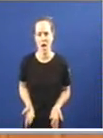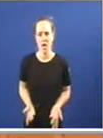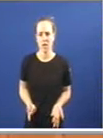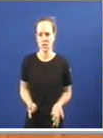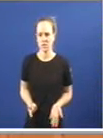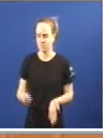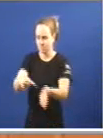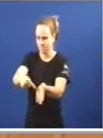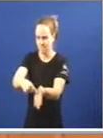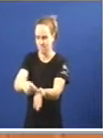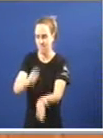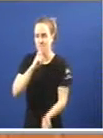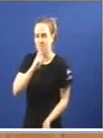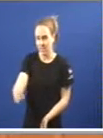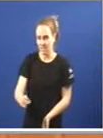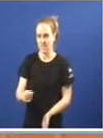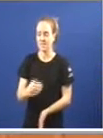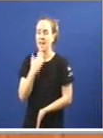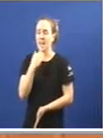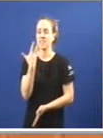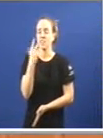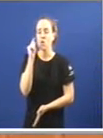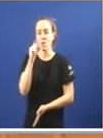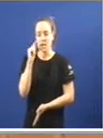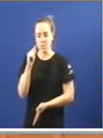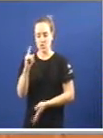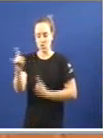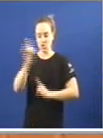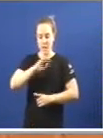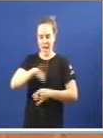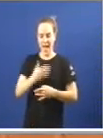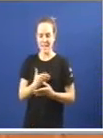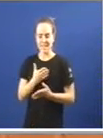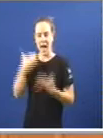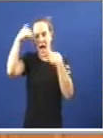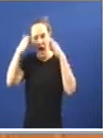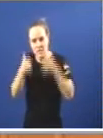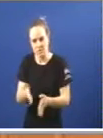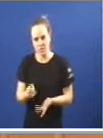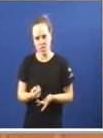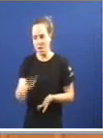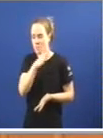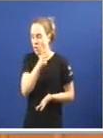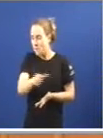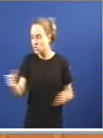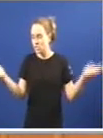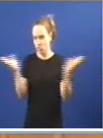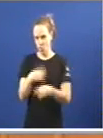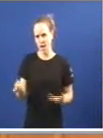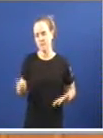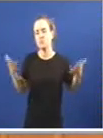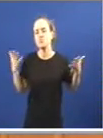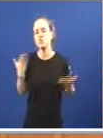que se tratan o se tarda hasta 50 minutos de entrar llamada asistencia por falta de efectivos eso gravísimo